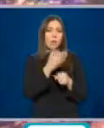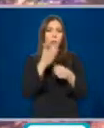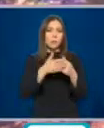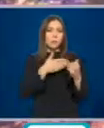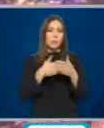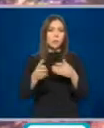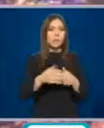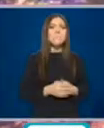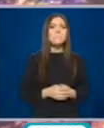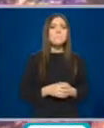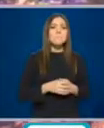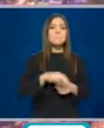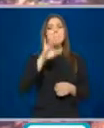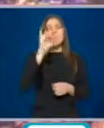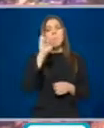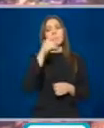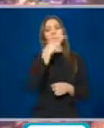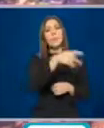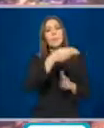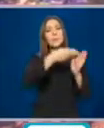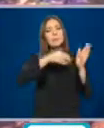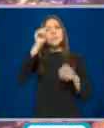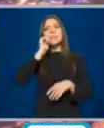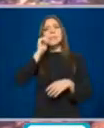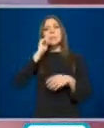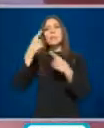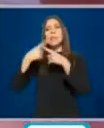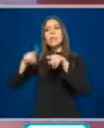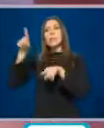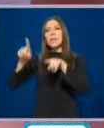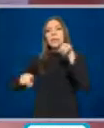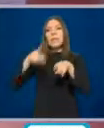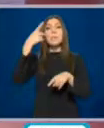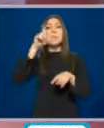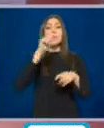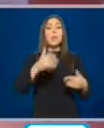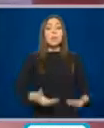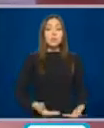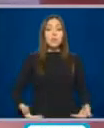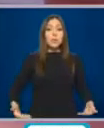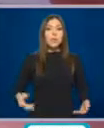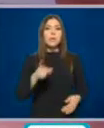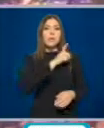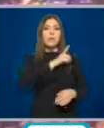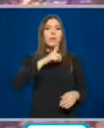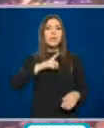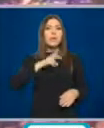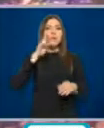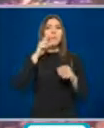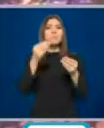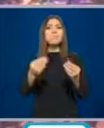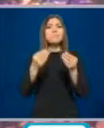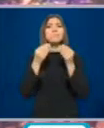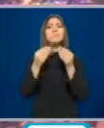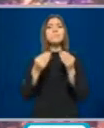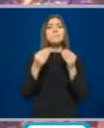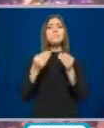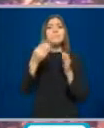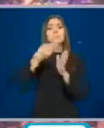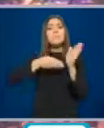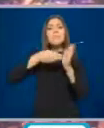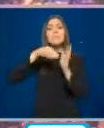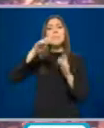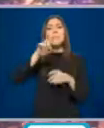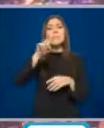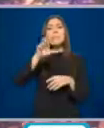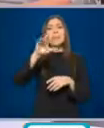viene como en pesos diferentes, entonces sí, la recomendación es buscar, si ya es una bermuda, entonces que vengan un peso muy ligero de mezclilla, porque de nada